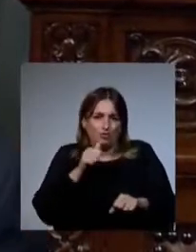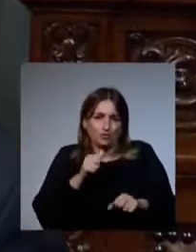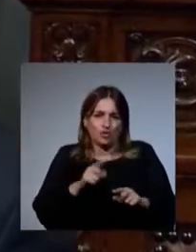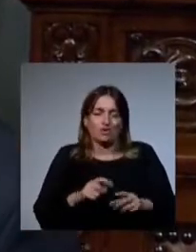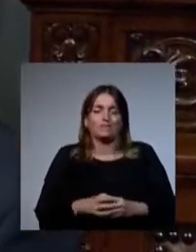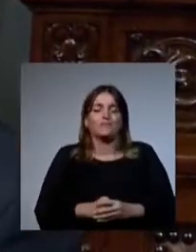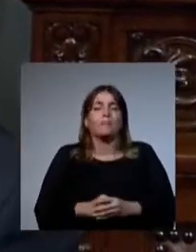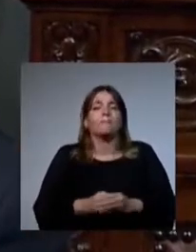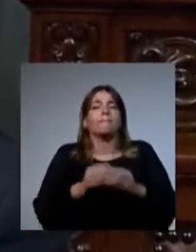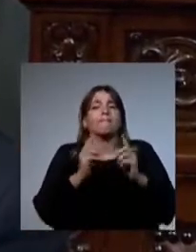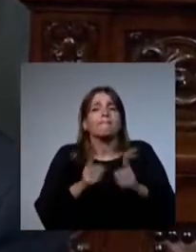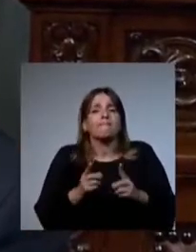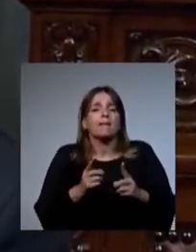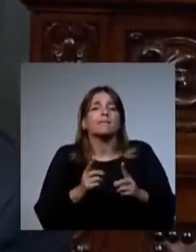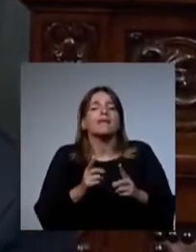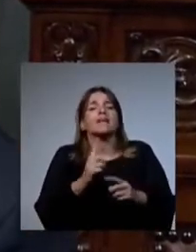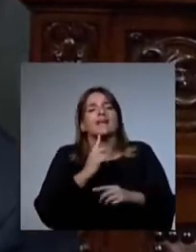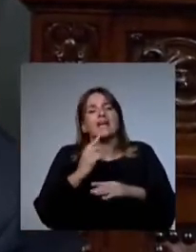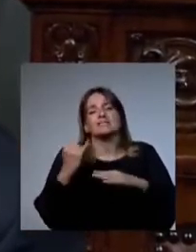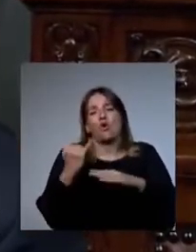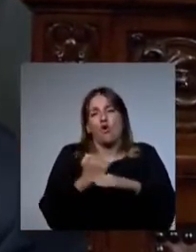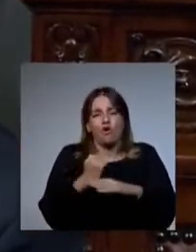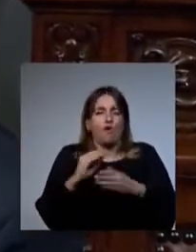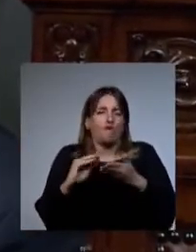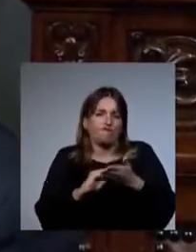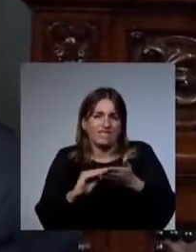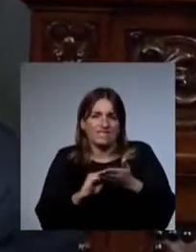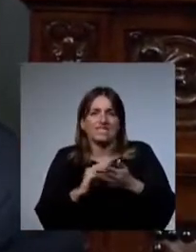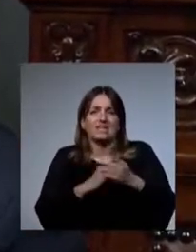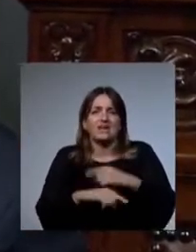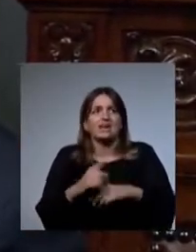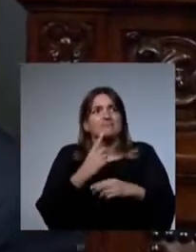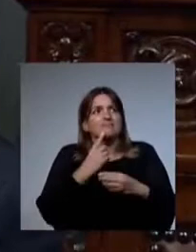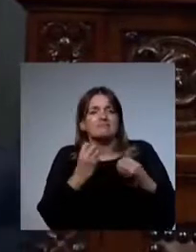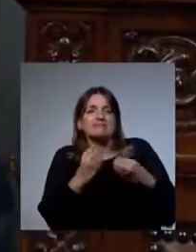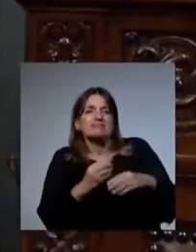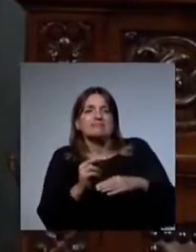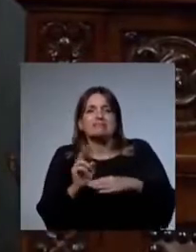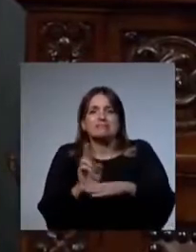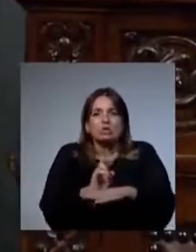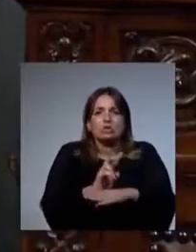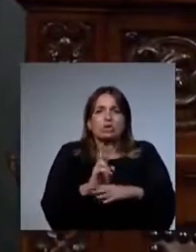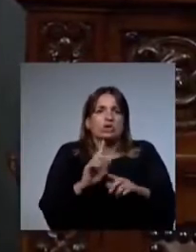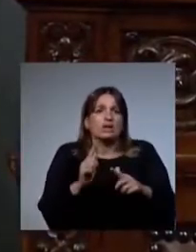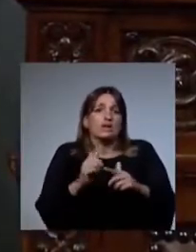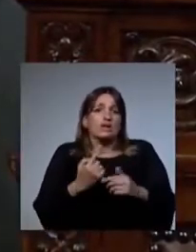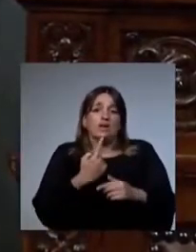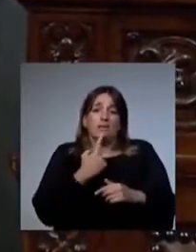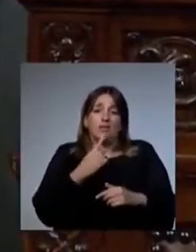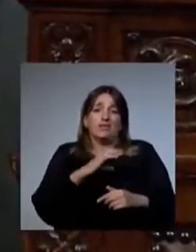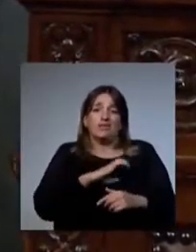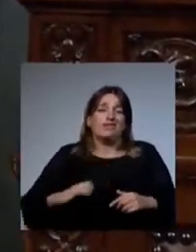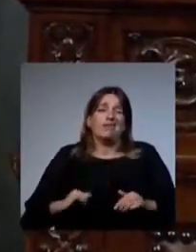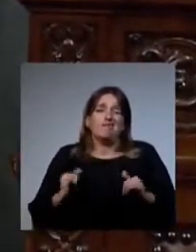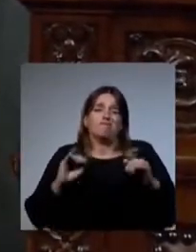se fortalecieron las unidades reguladoras que habían perdido peso e incidencia en la política de